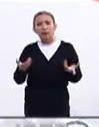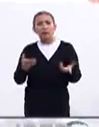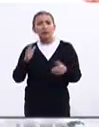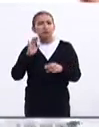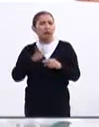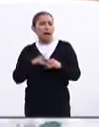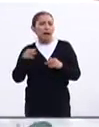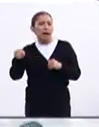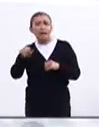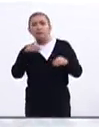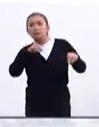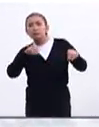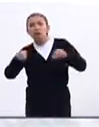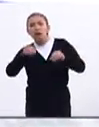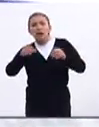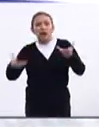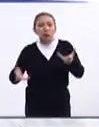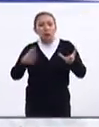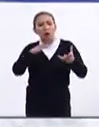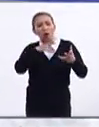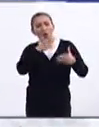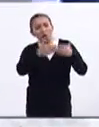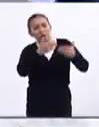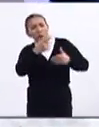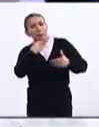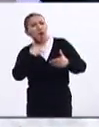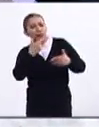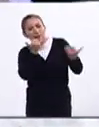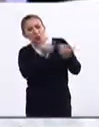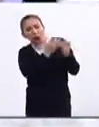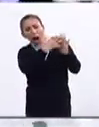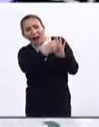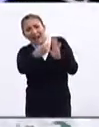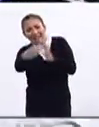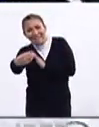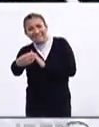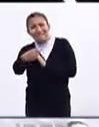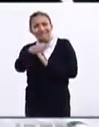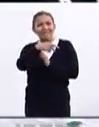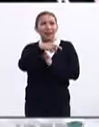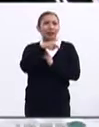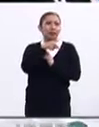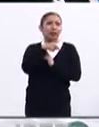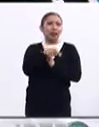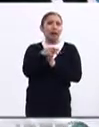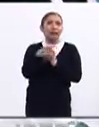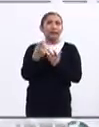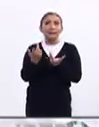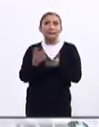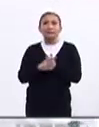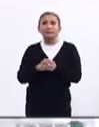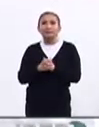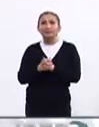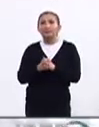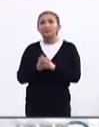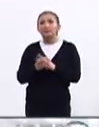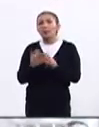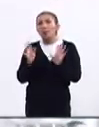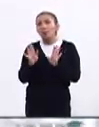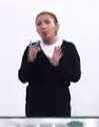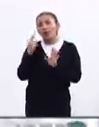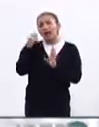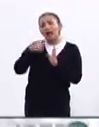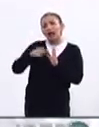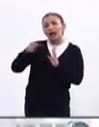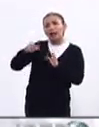más allá obviamente de estos movimientos pendulares en cuanto a tendencias políticas, que pues de alguna u otra forma es pues